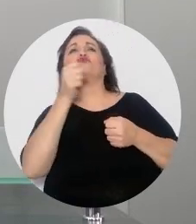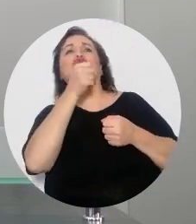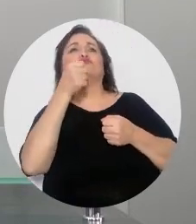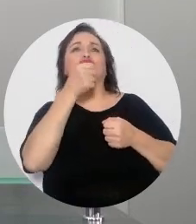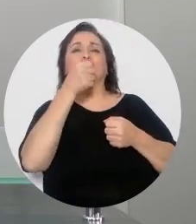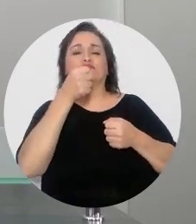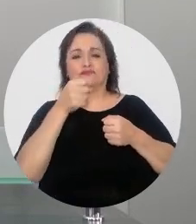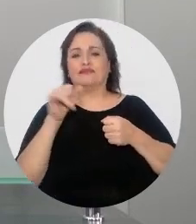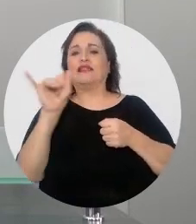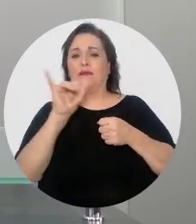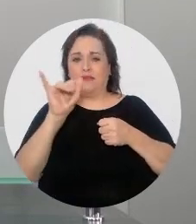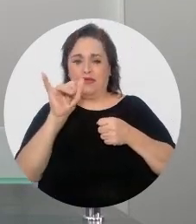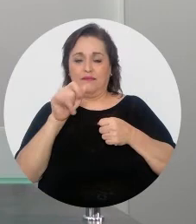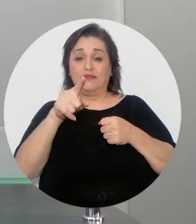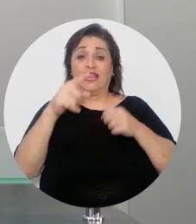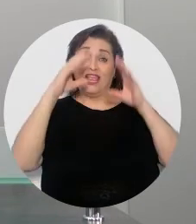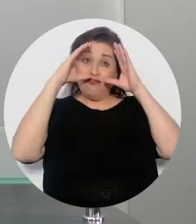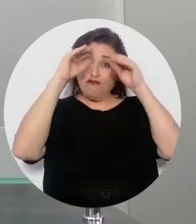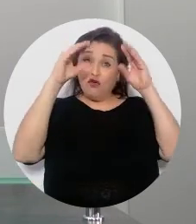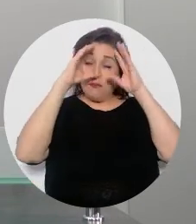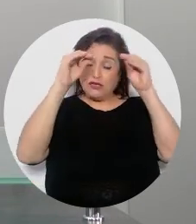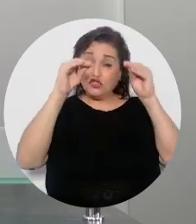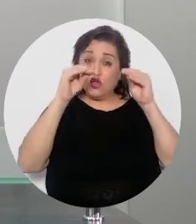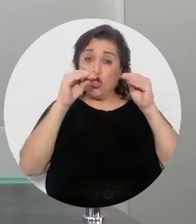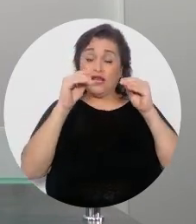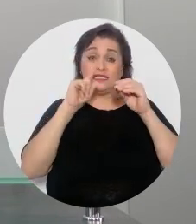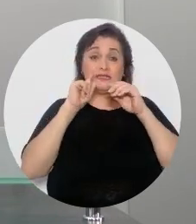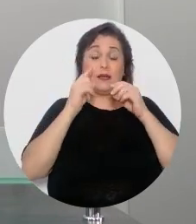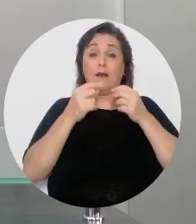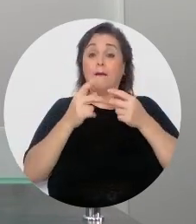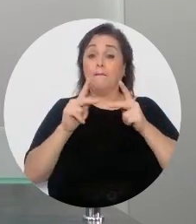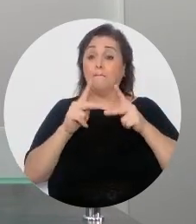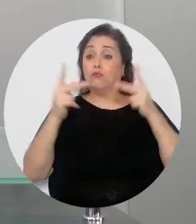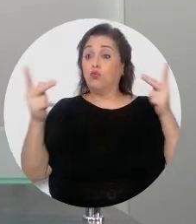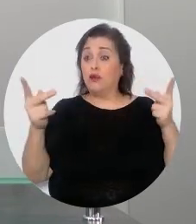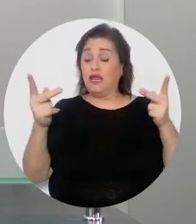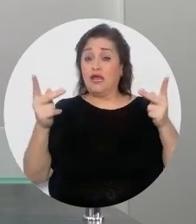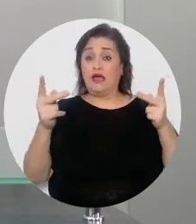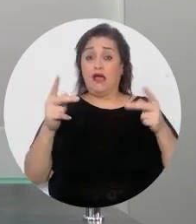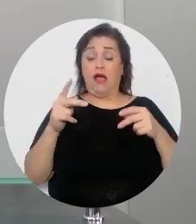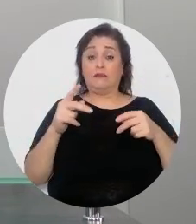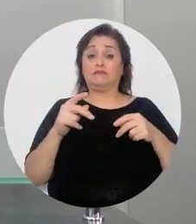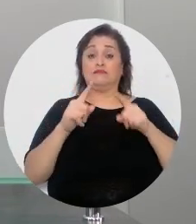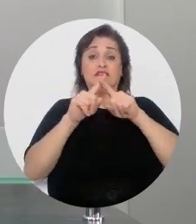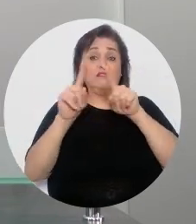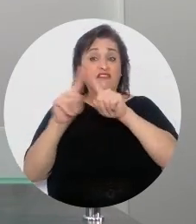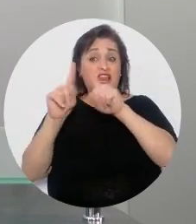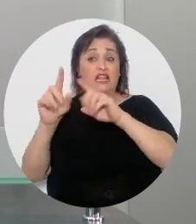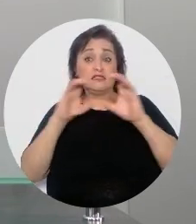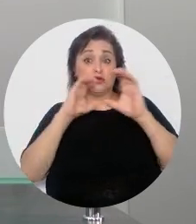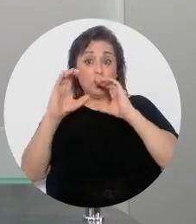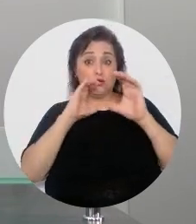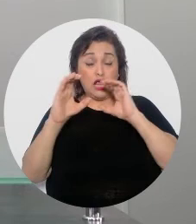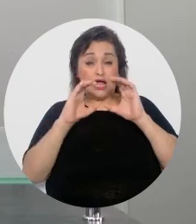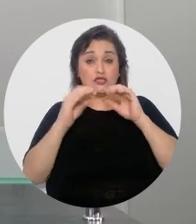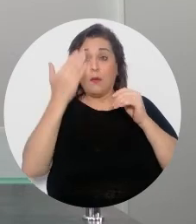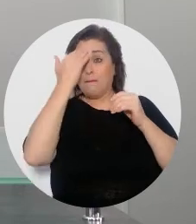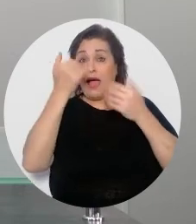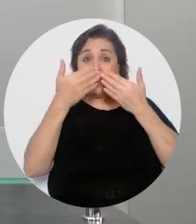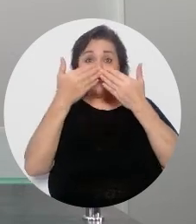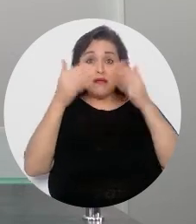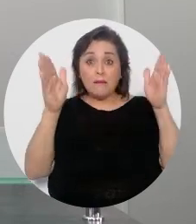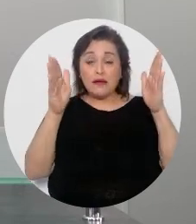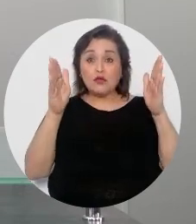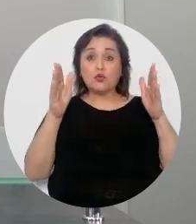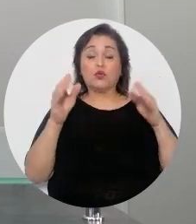las informaciones que publican los medios de comunicación para dar cobertura a la actividad de